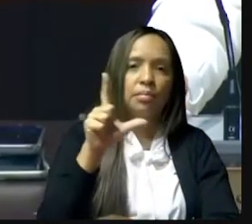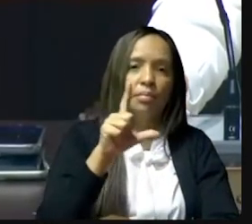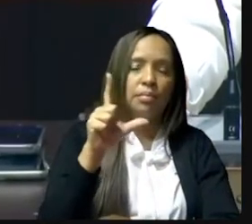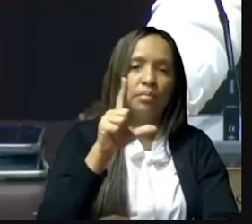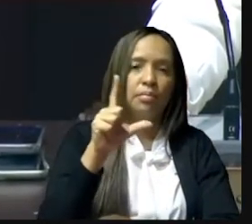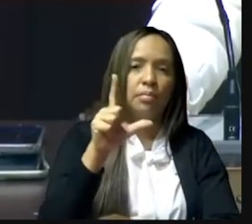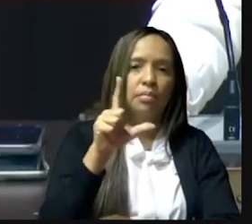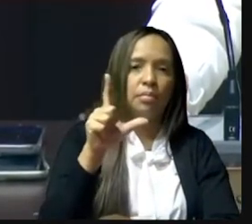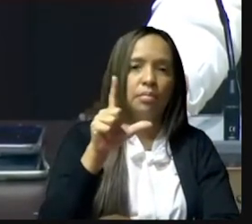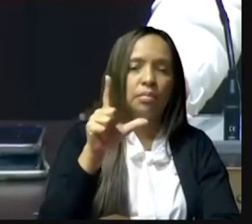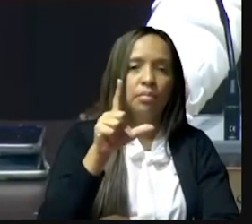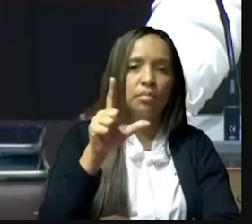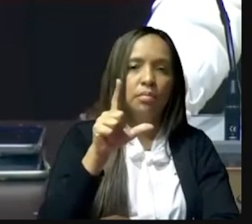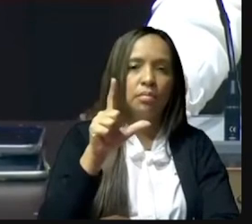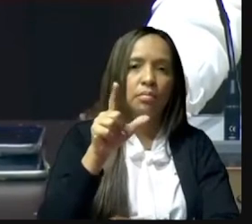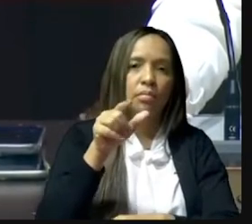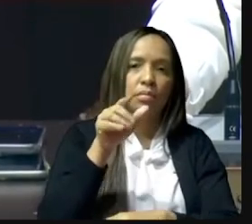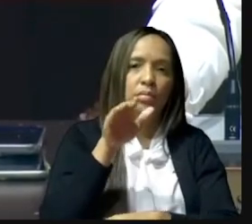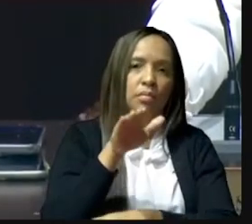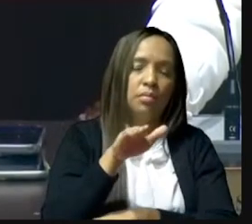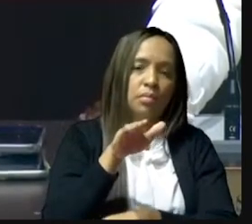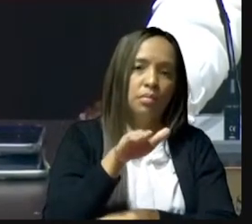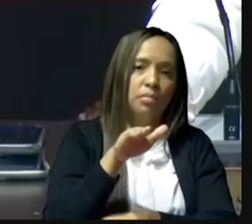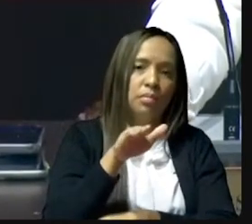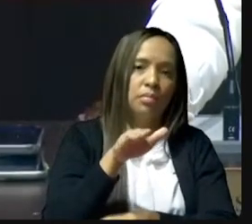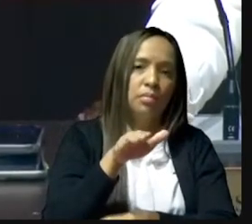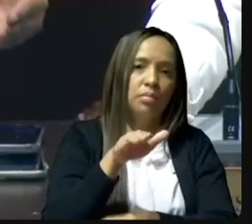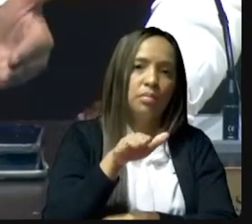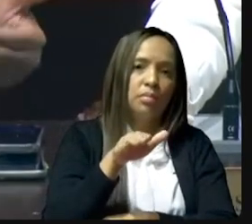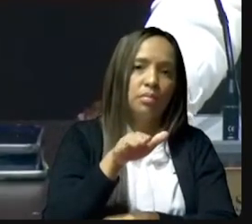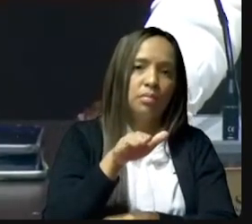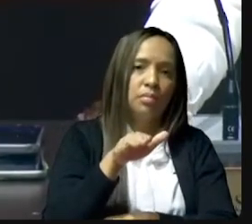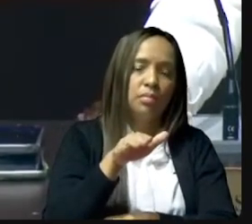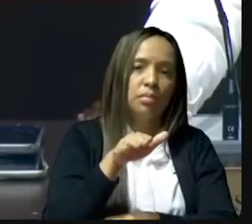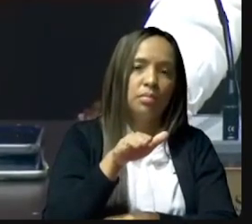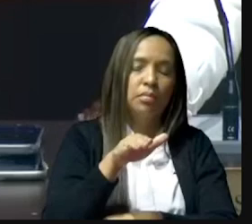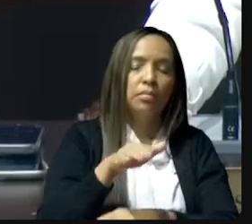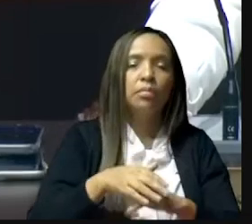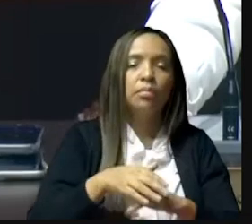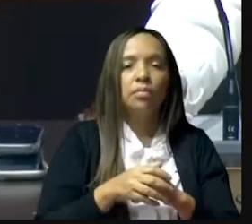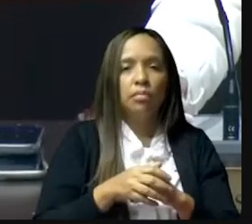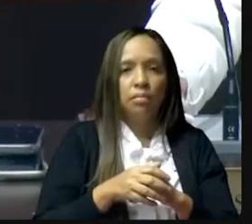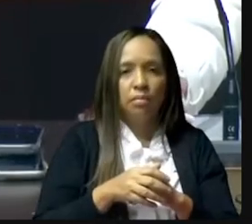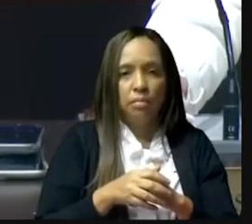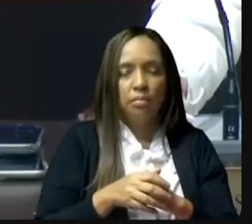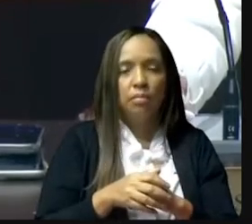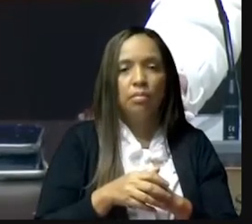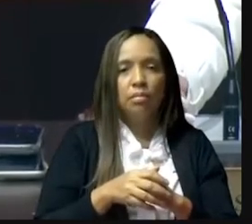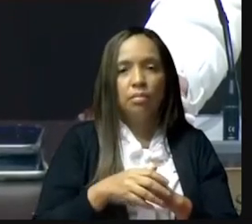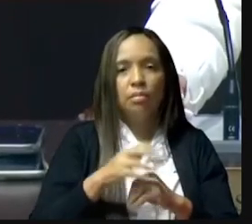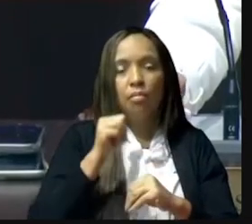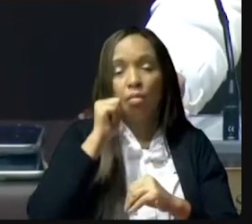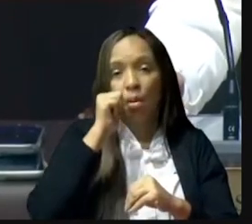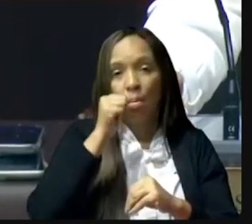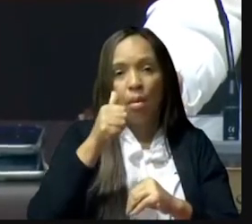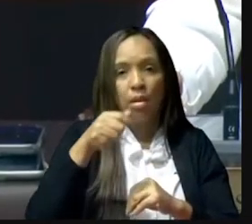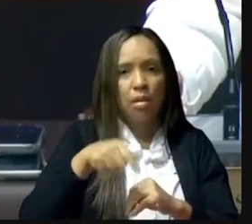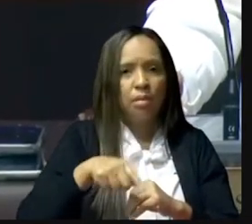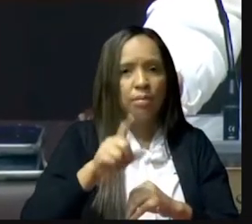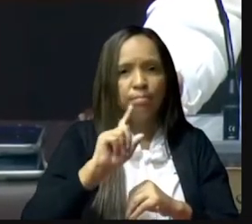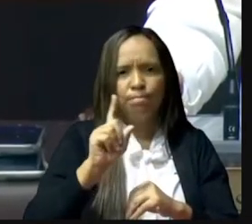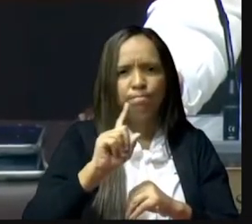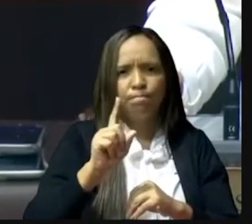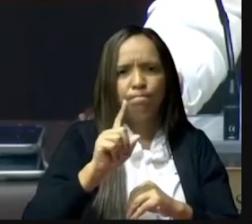corta para no hacer la mañana vamos entonces a convocar el próximo lunes a las 2 de la